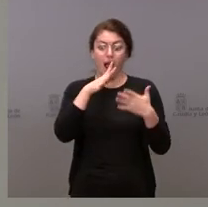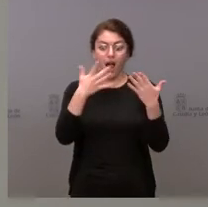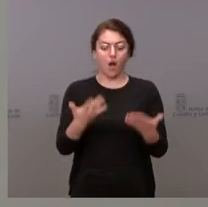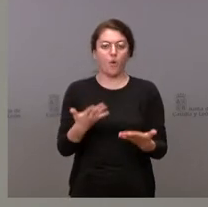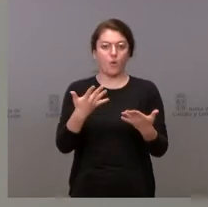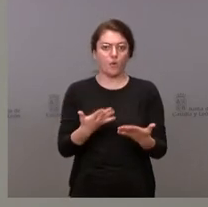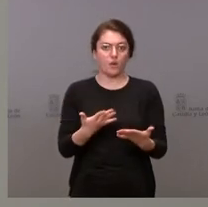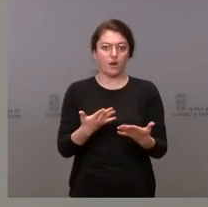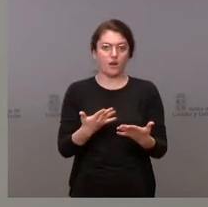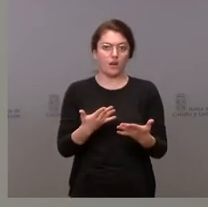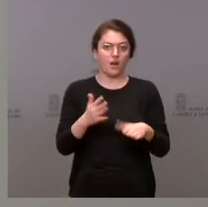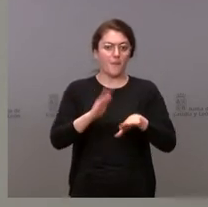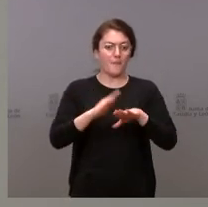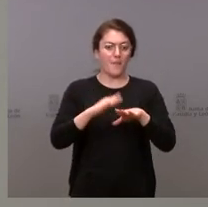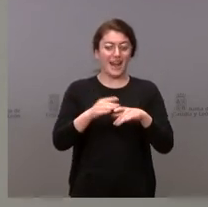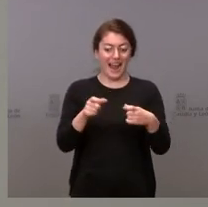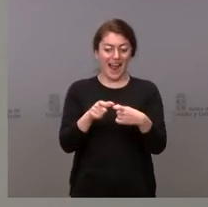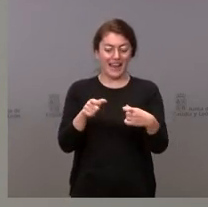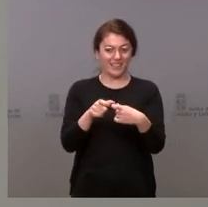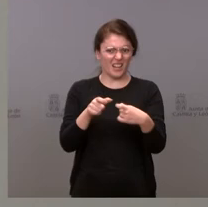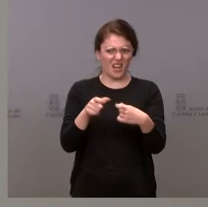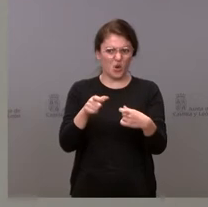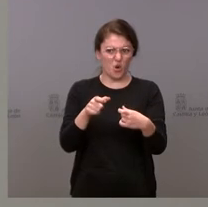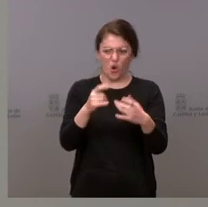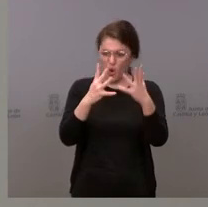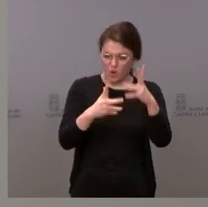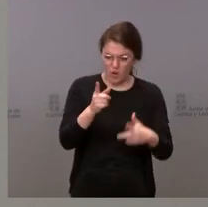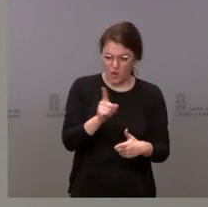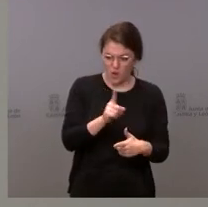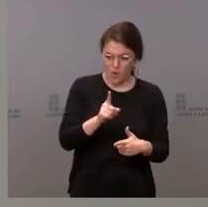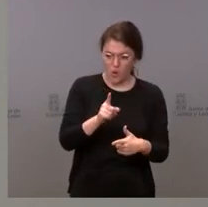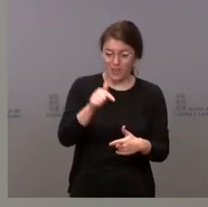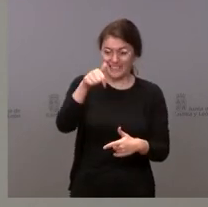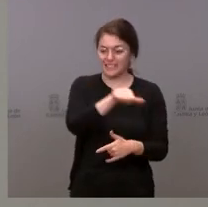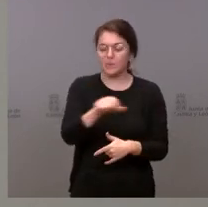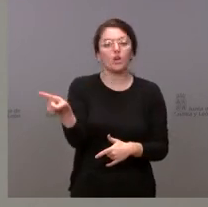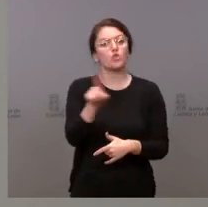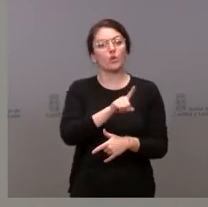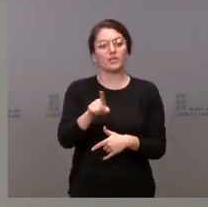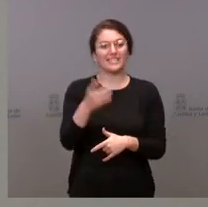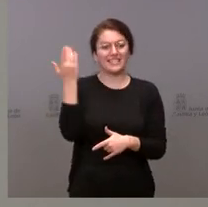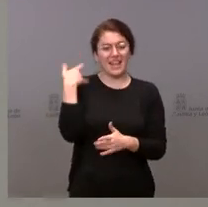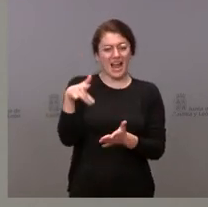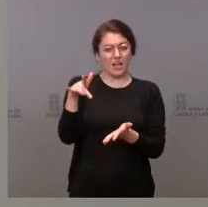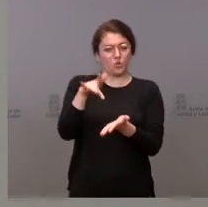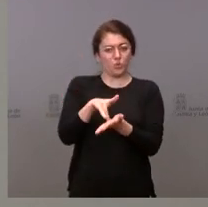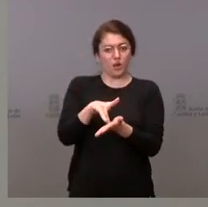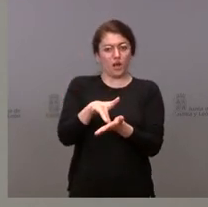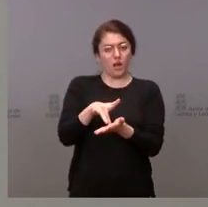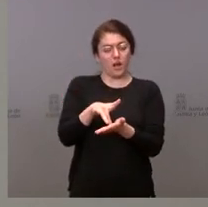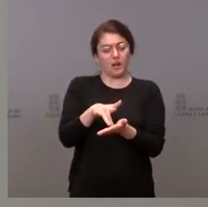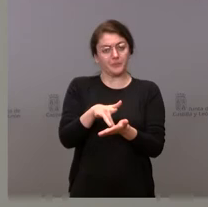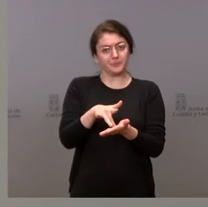de no contabilizar los tres de antígenos no se ha tomado esta semana se tomó el día en el en la hoja en la reunión del